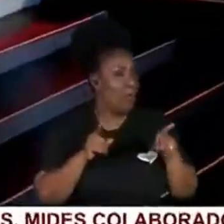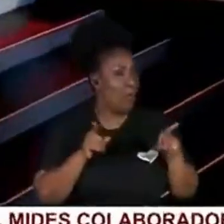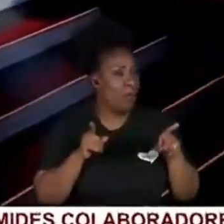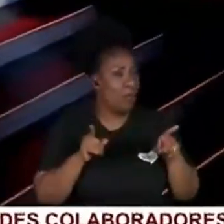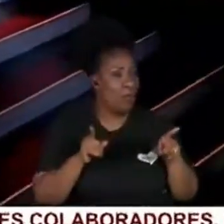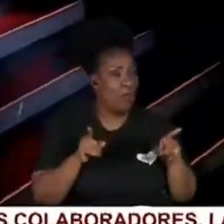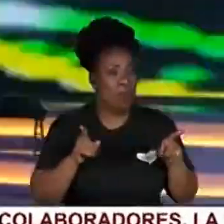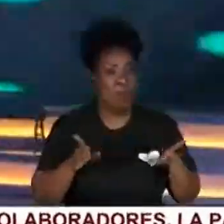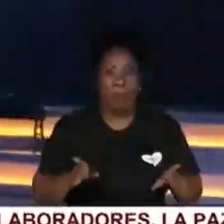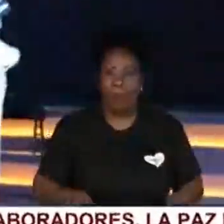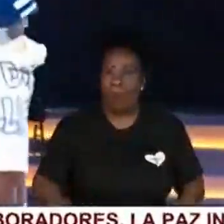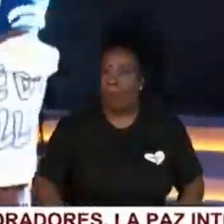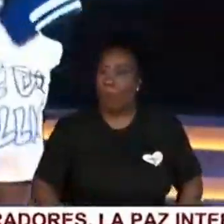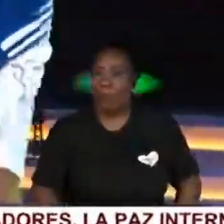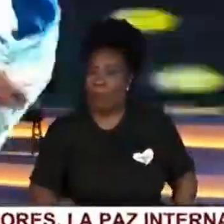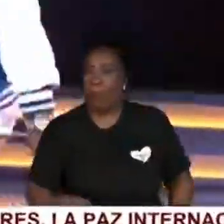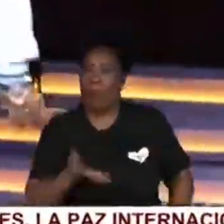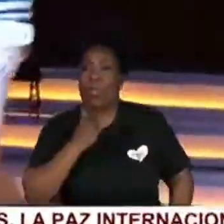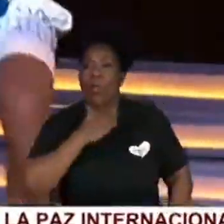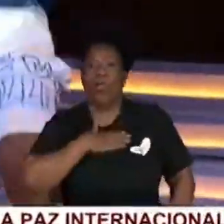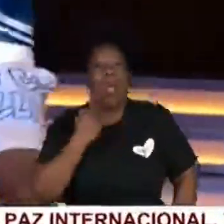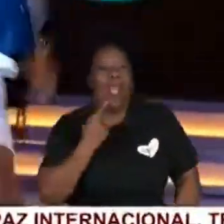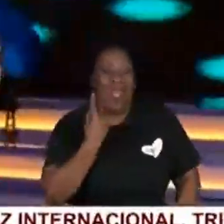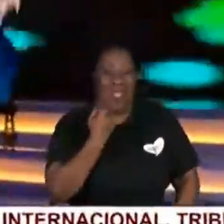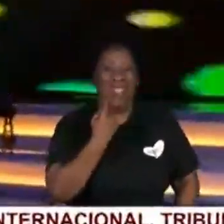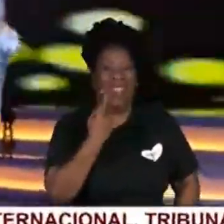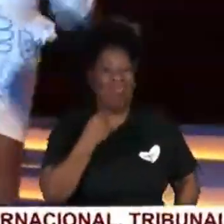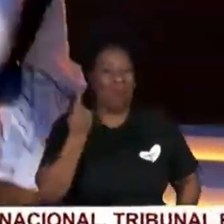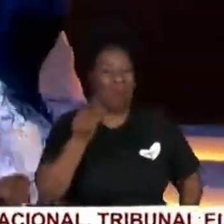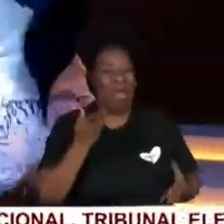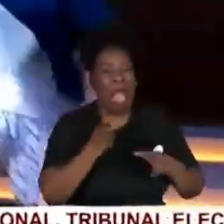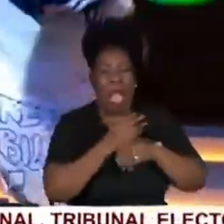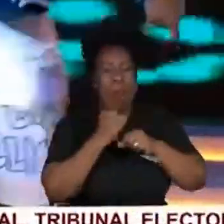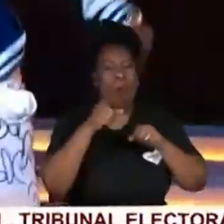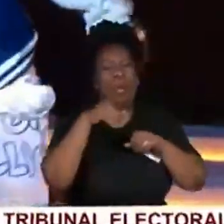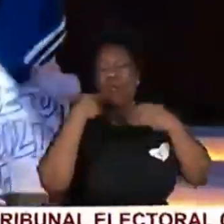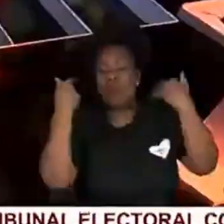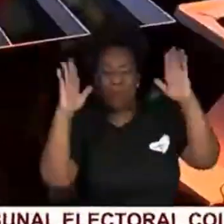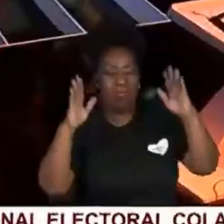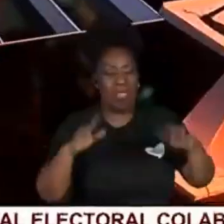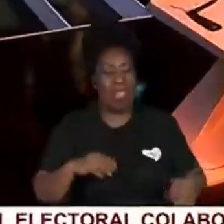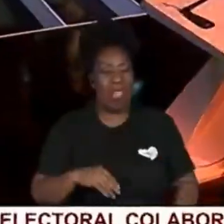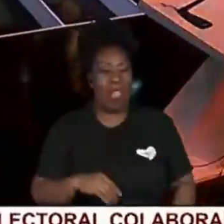cogí. ¿Y la soltera, la soltera, la soltera? Me quedo soltera. Hazlo.